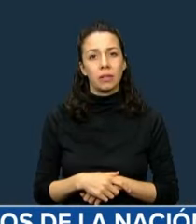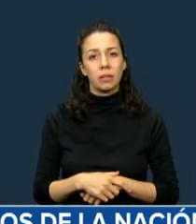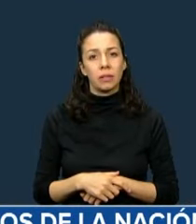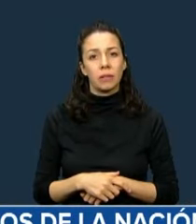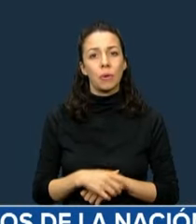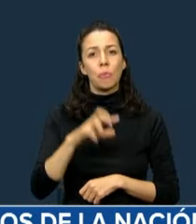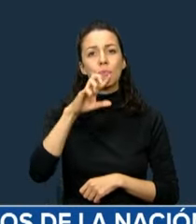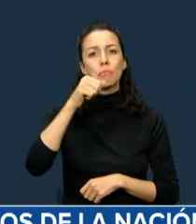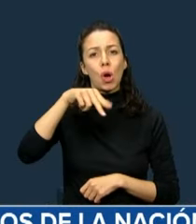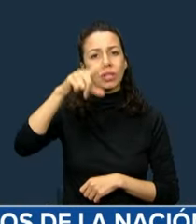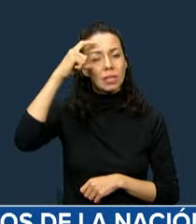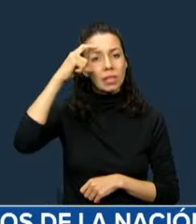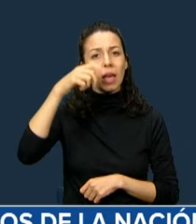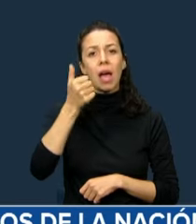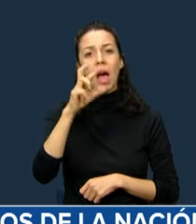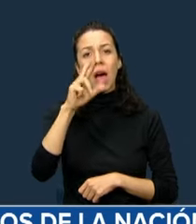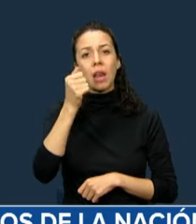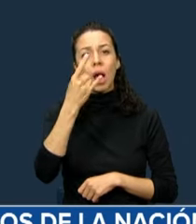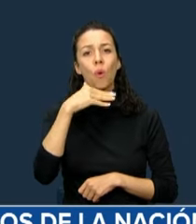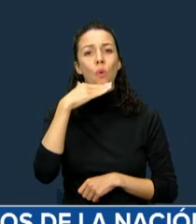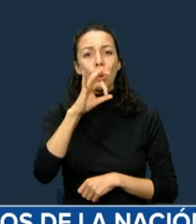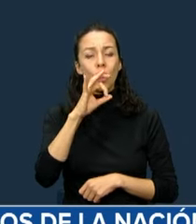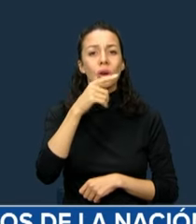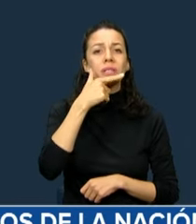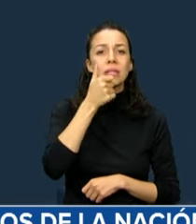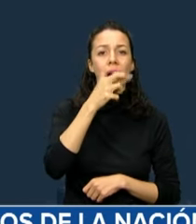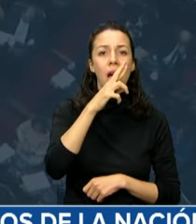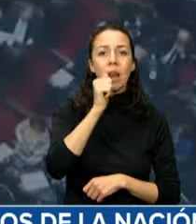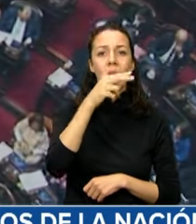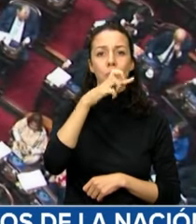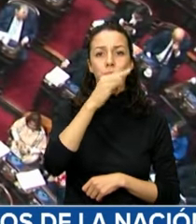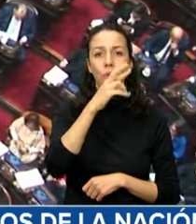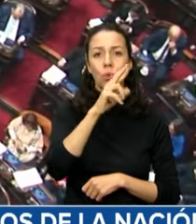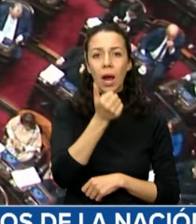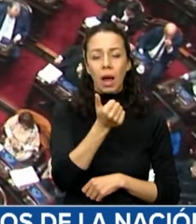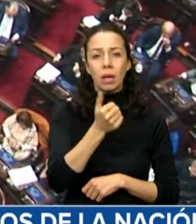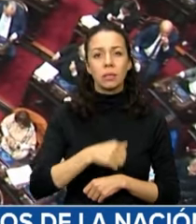diputado Ponce, Pérez Araujo, diputada Sarapura,